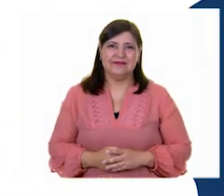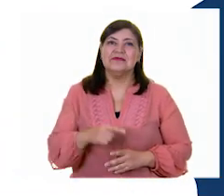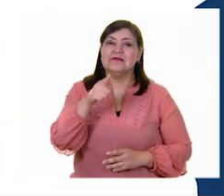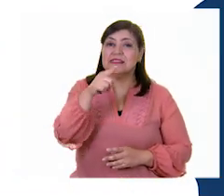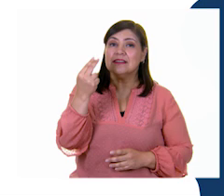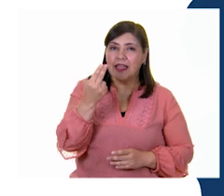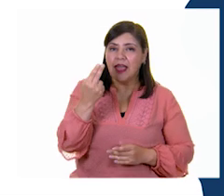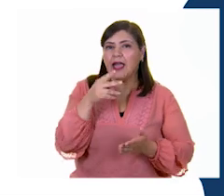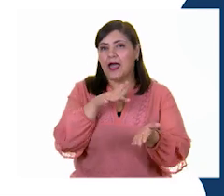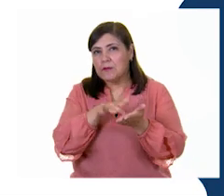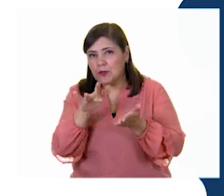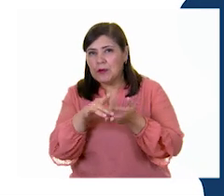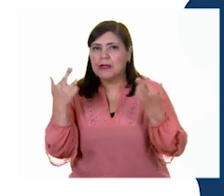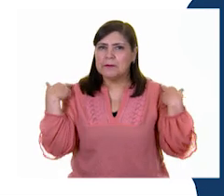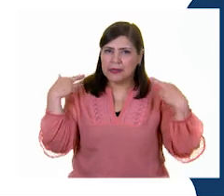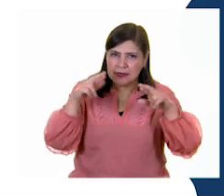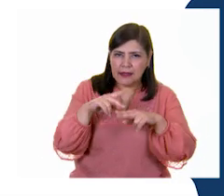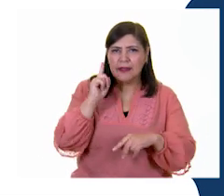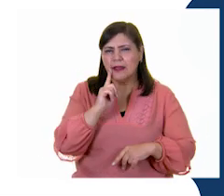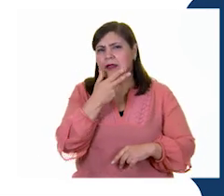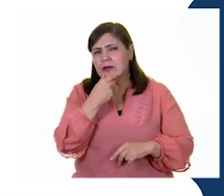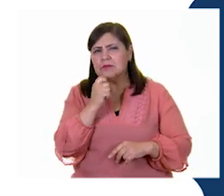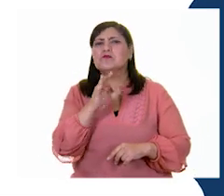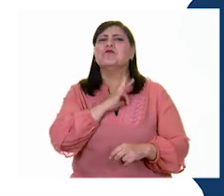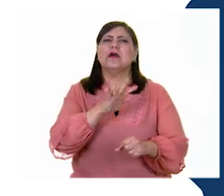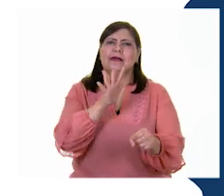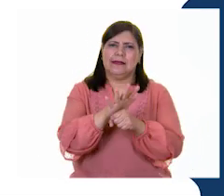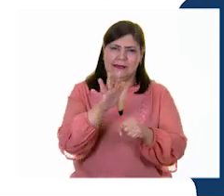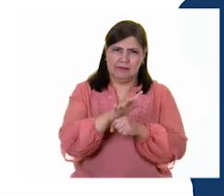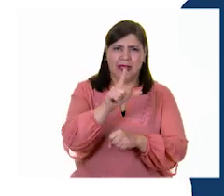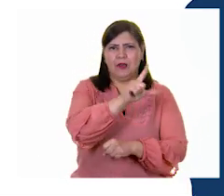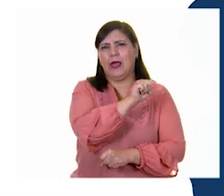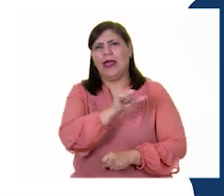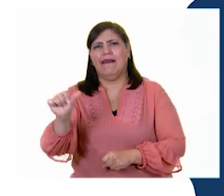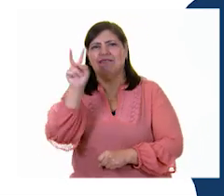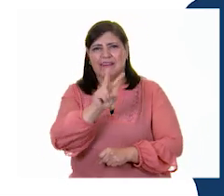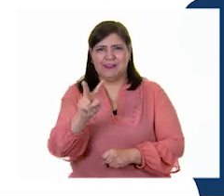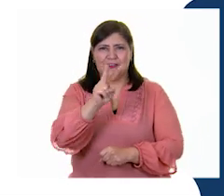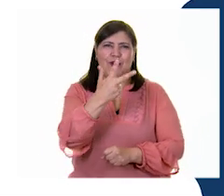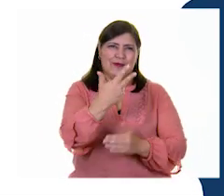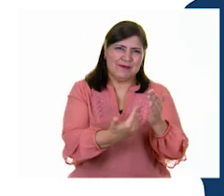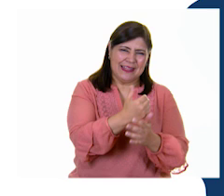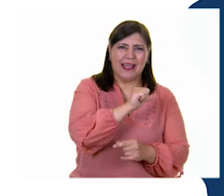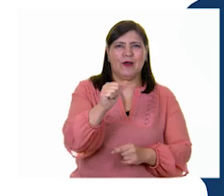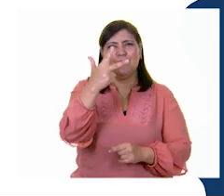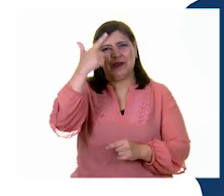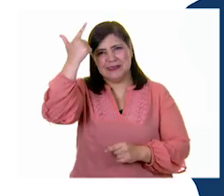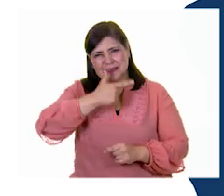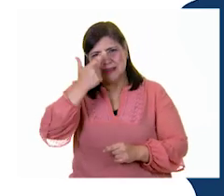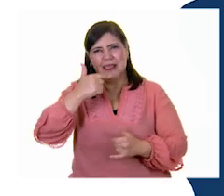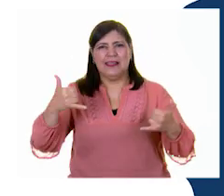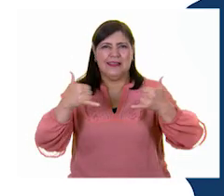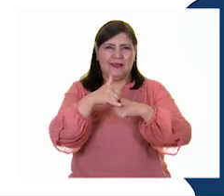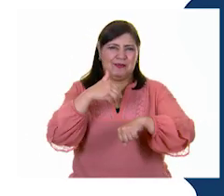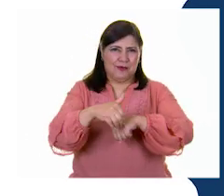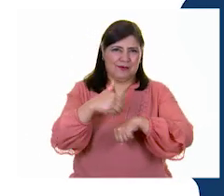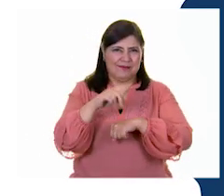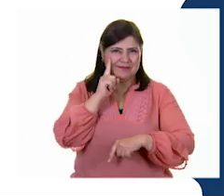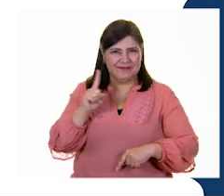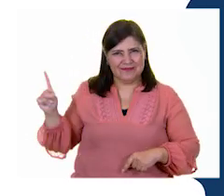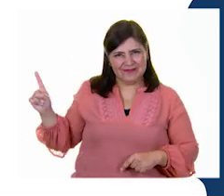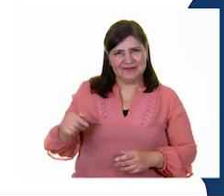Para apoyo pedagógico, hay maestras y maestros de lunes a viernes de 8 a 20 horas en el teléfono